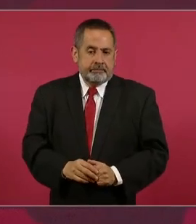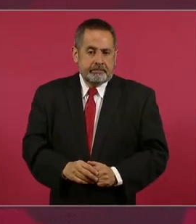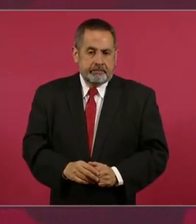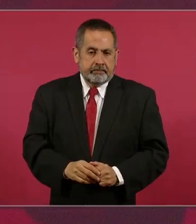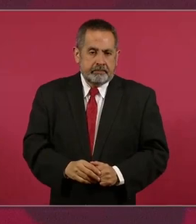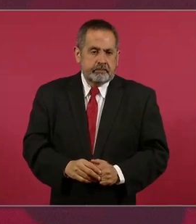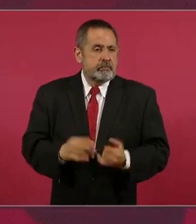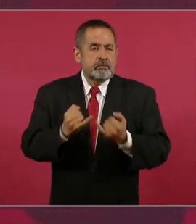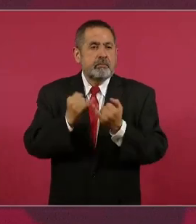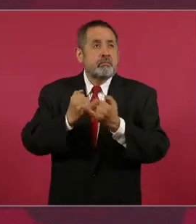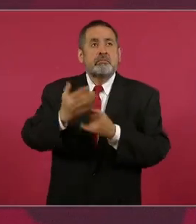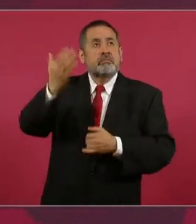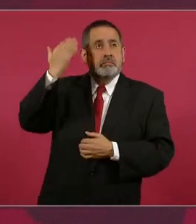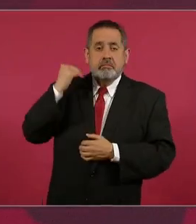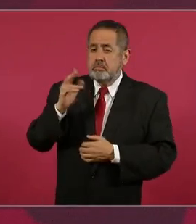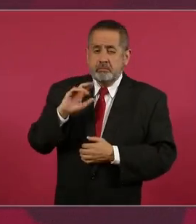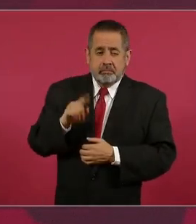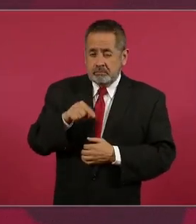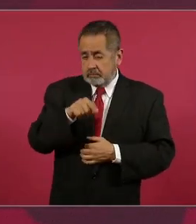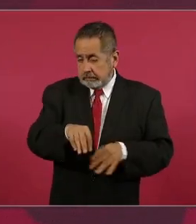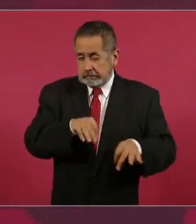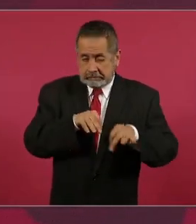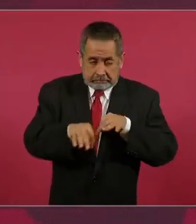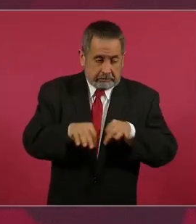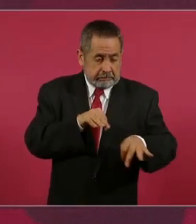Ya no es como antes.